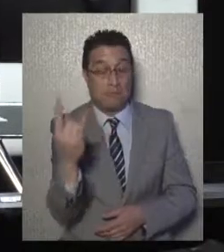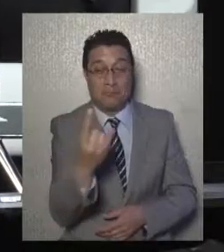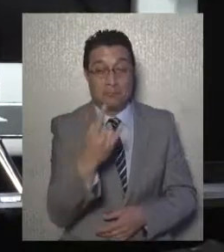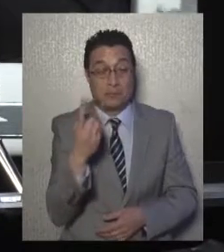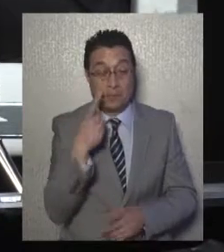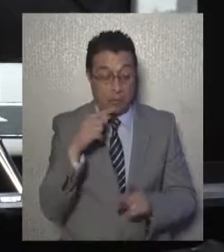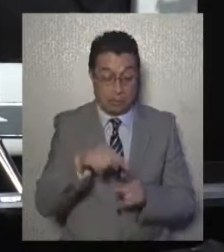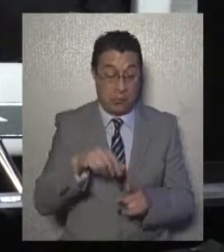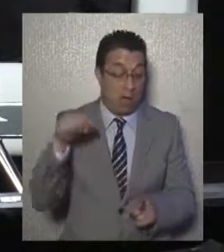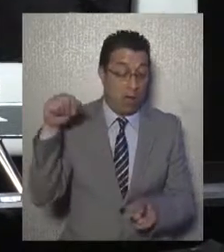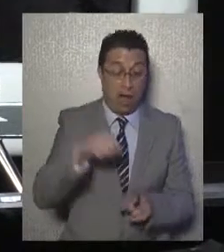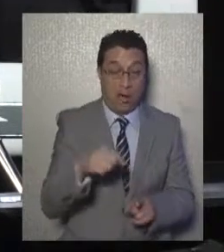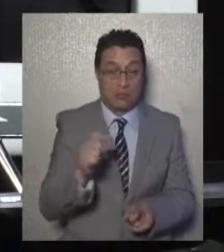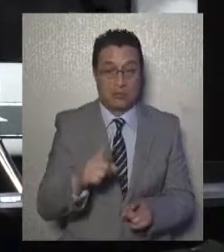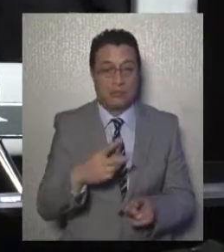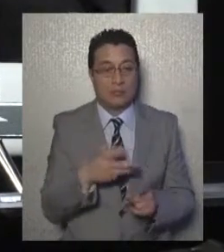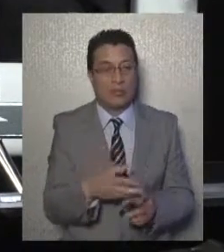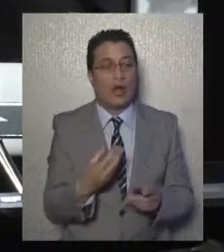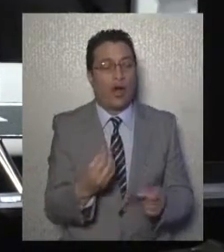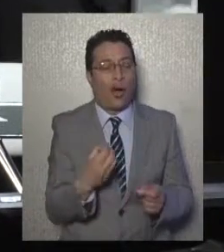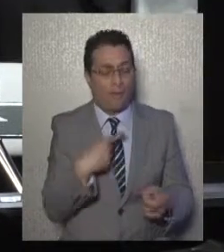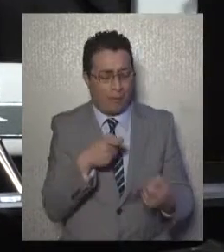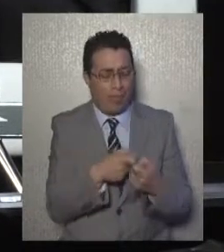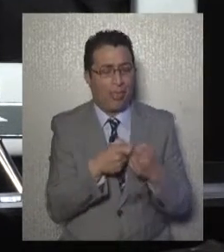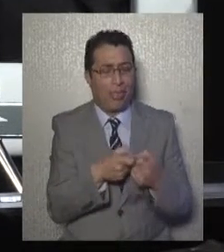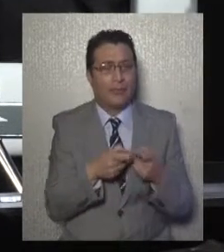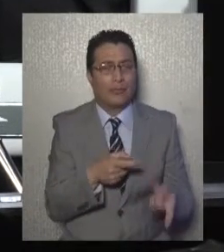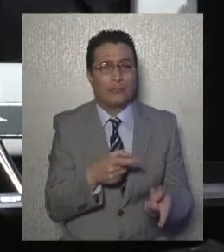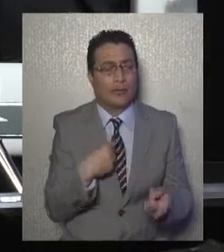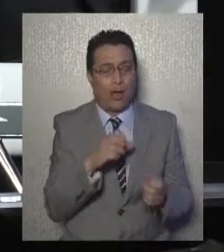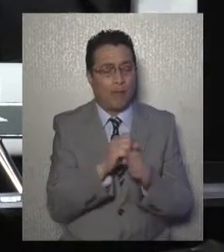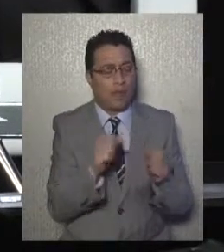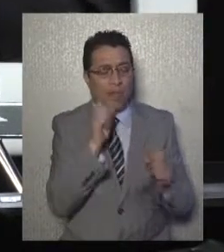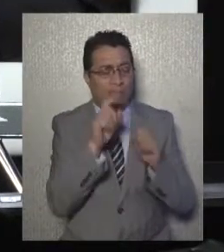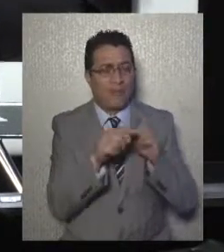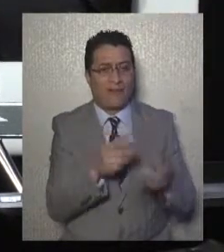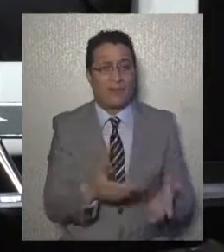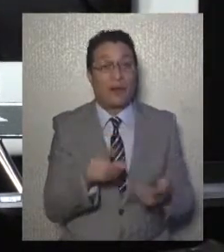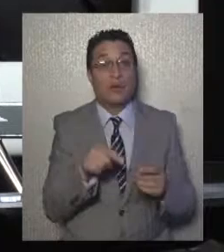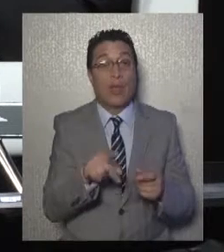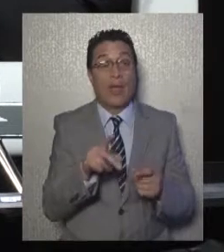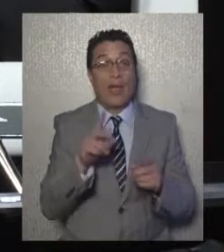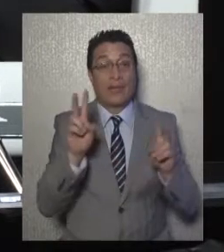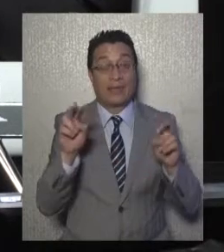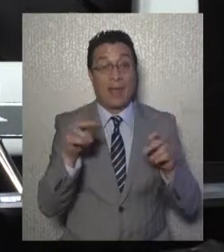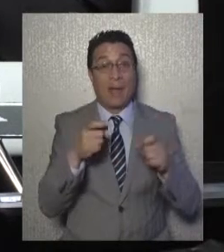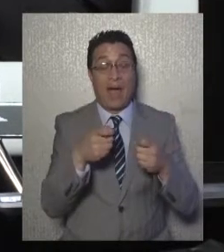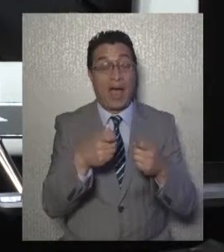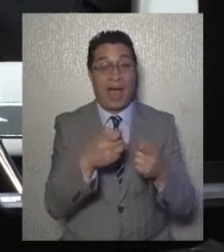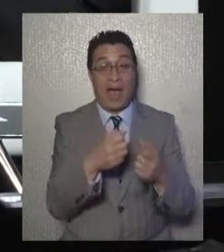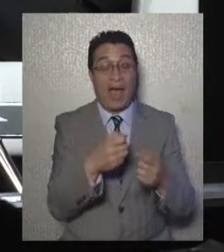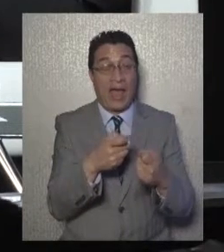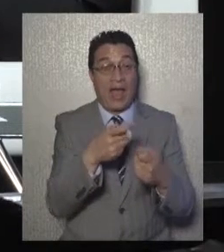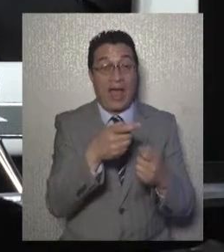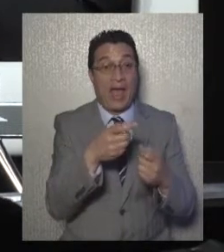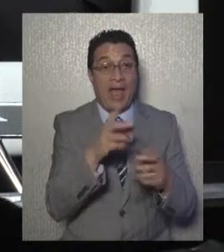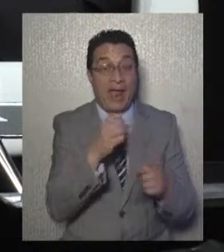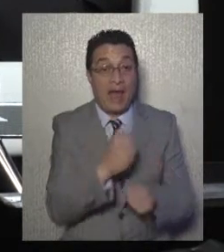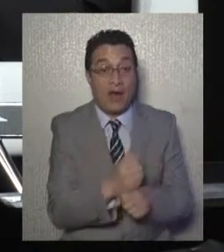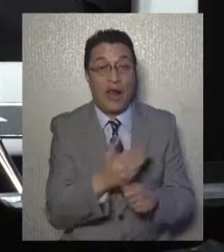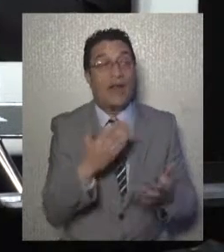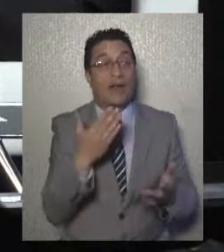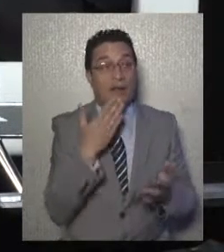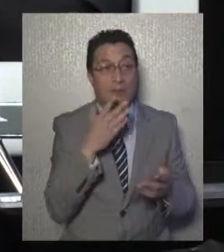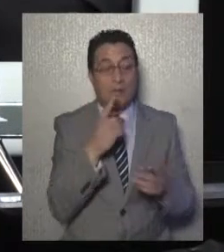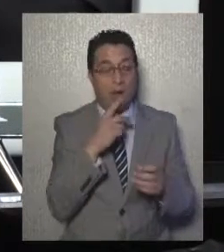golpea al borracho. Uno dice, bueno, ¿cómo voy a discutir yo con una persona que no está en condiciones de defenderse? El tema laboral lo tratamos tan mal en esta reforma, tan mal, que ni siquiera dan